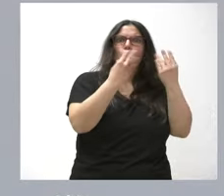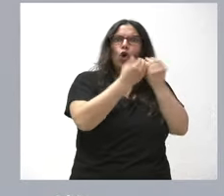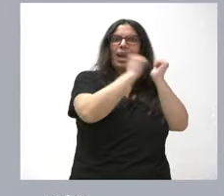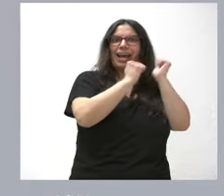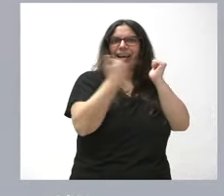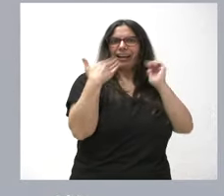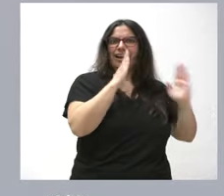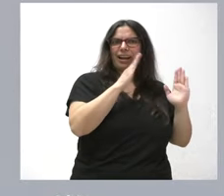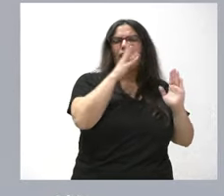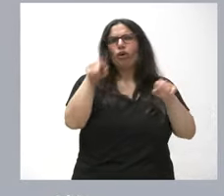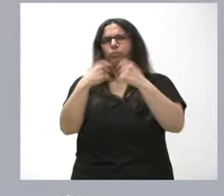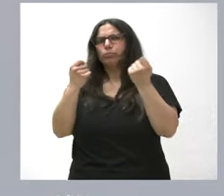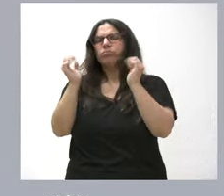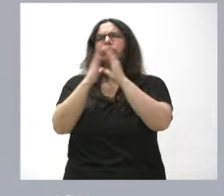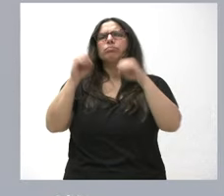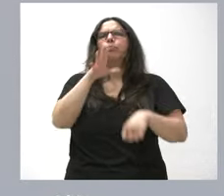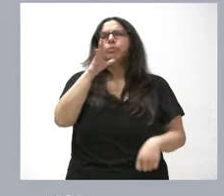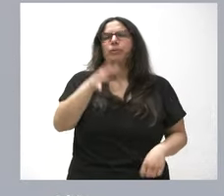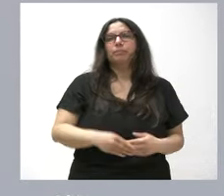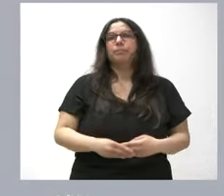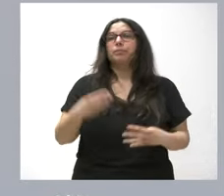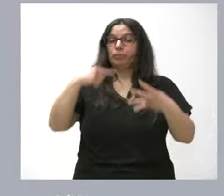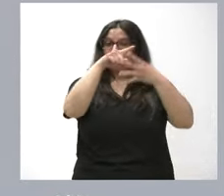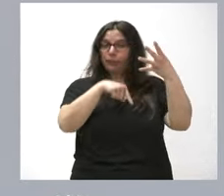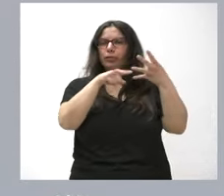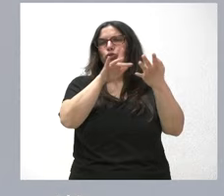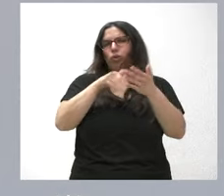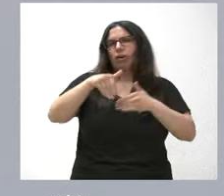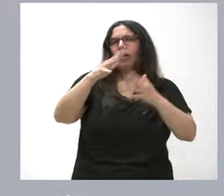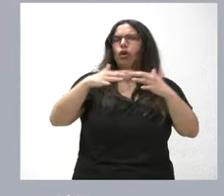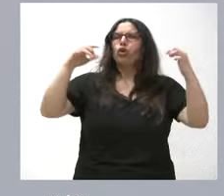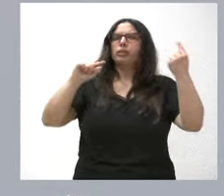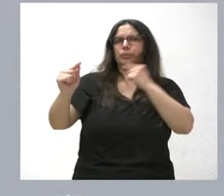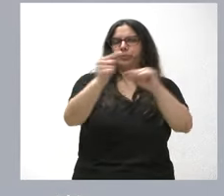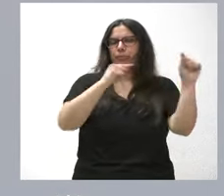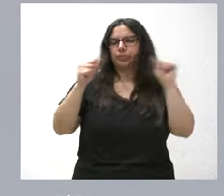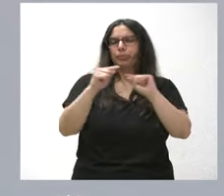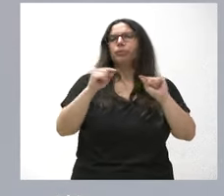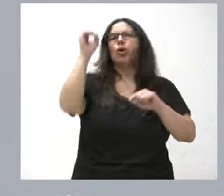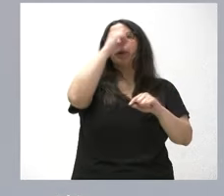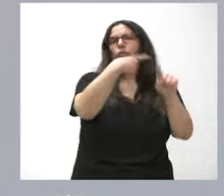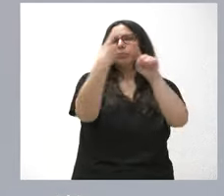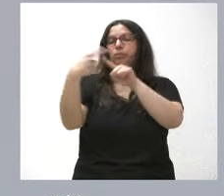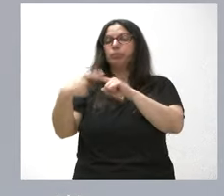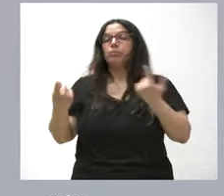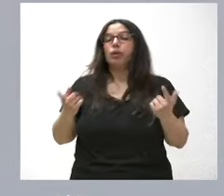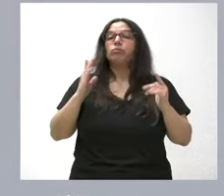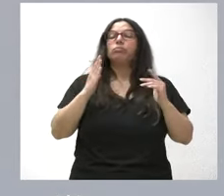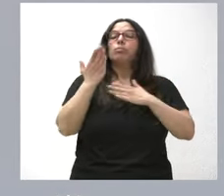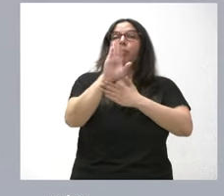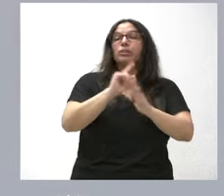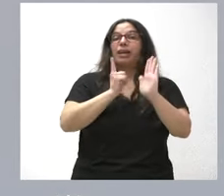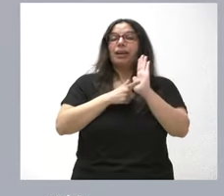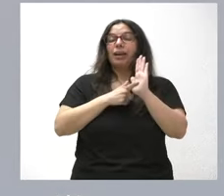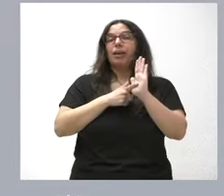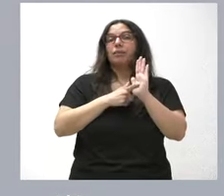estas cuestiones lógicamente será el objeto del debate parlamentario. Plantea usted las posiciones de algunos grupos. Lo bueno de un proyecto de ley, de una proposición de ley, de